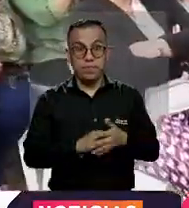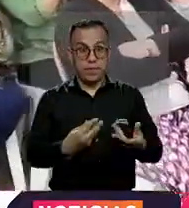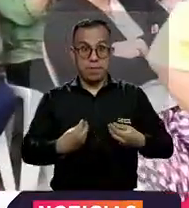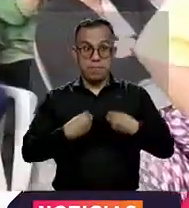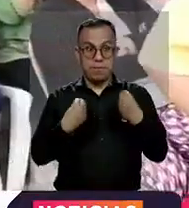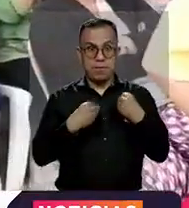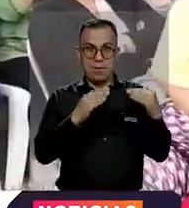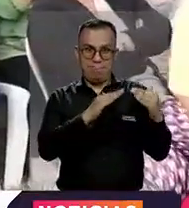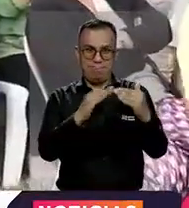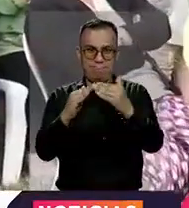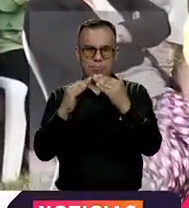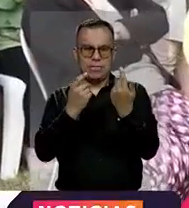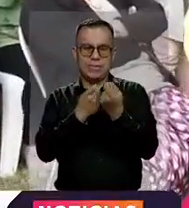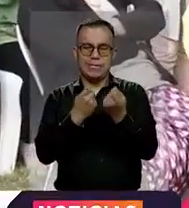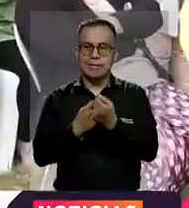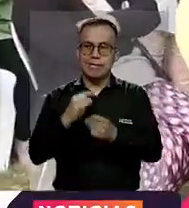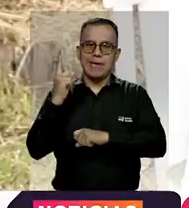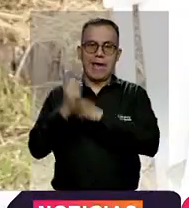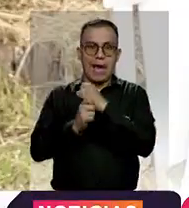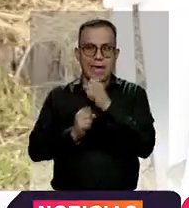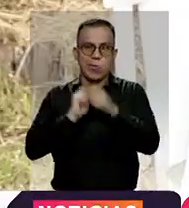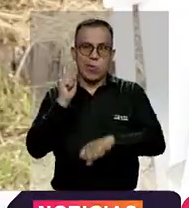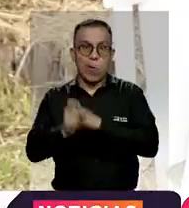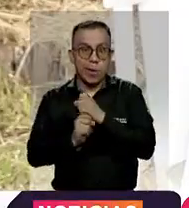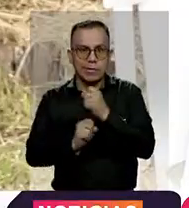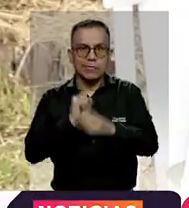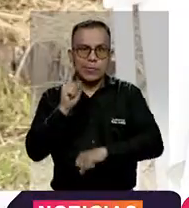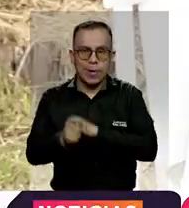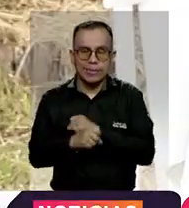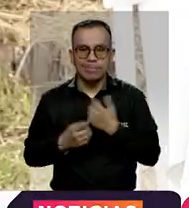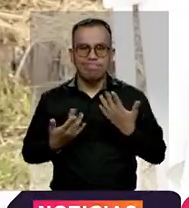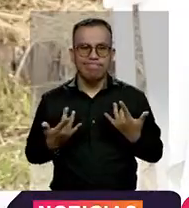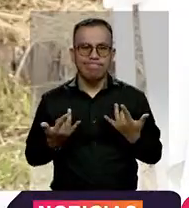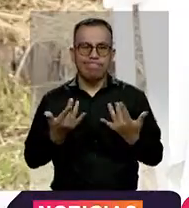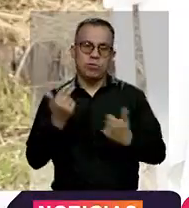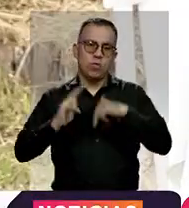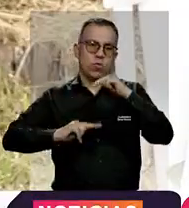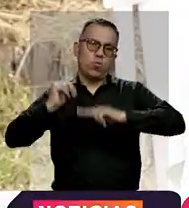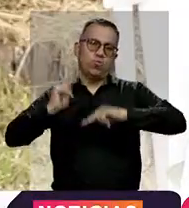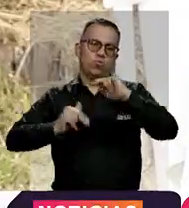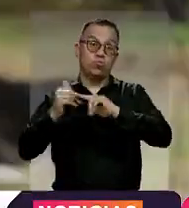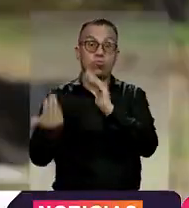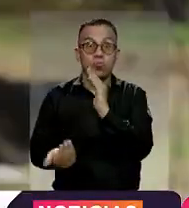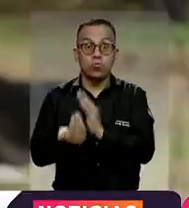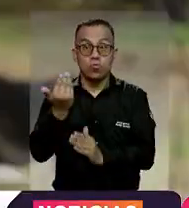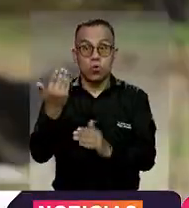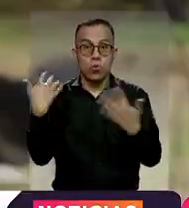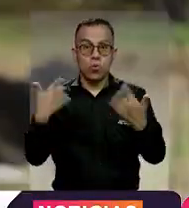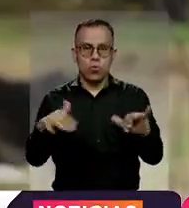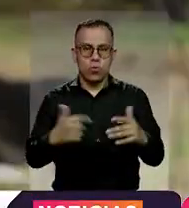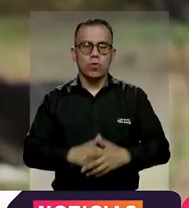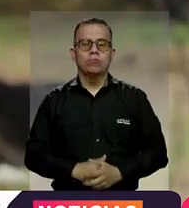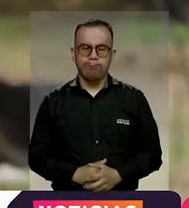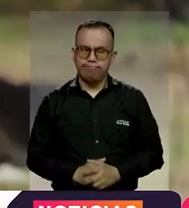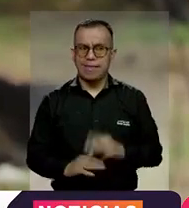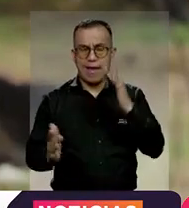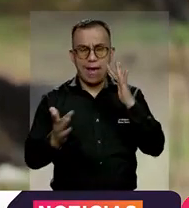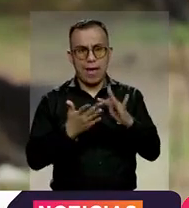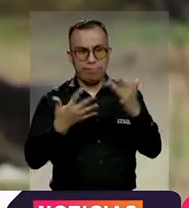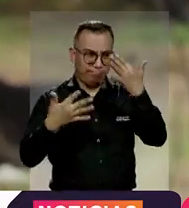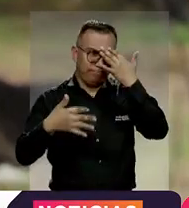del sector manifiestan que llevaban años esperando el inicio de la construcción de este nuevo recurso de salud era ya hora de que